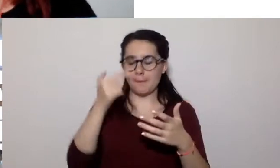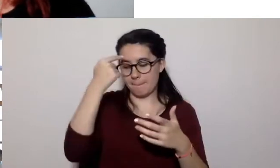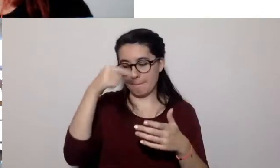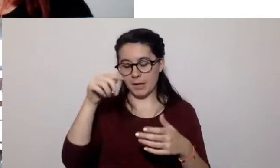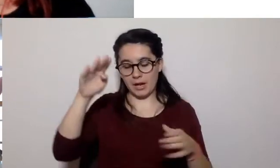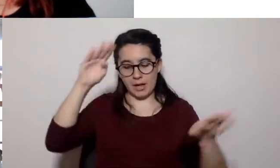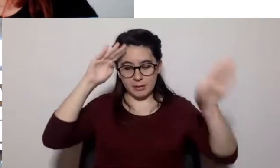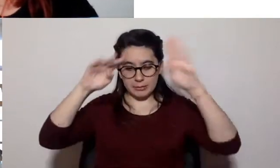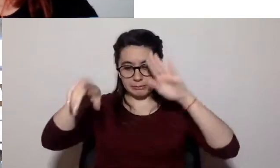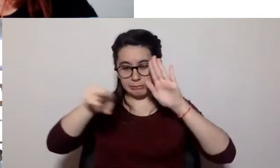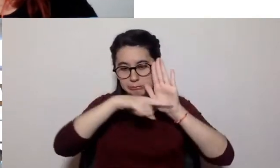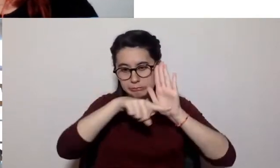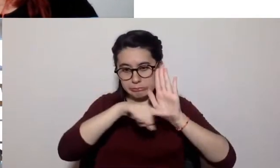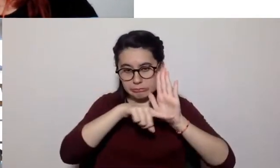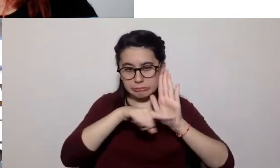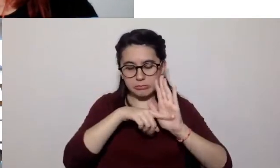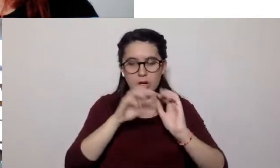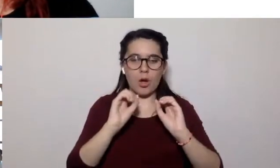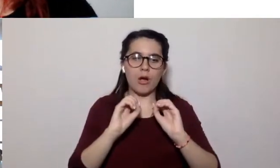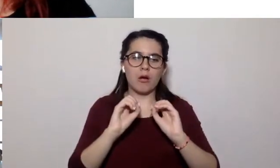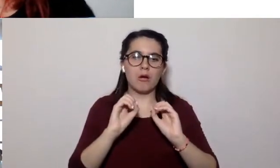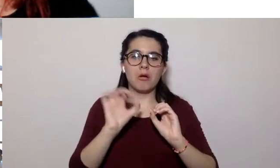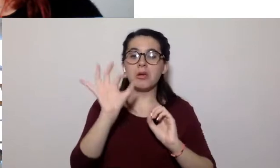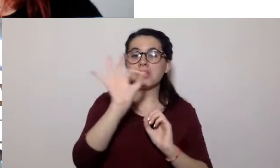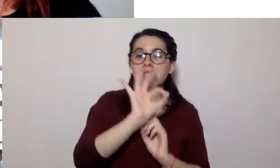catastróficos, hipotéticos.